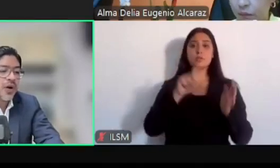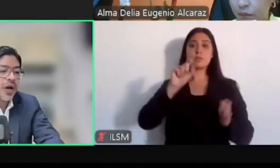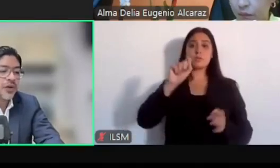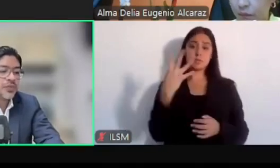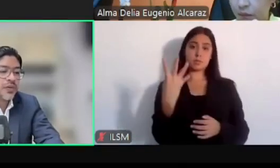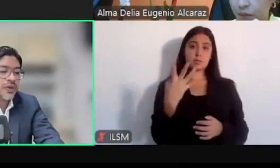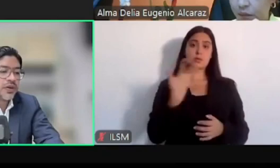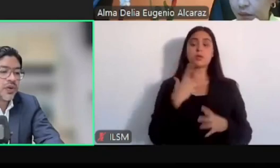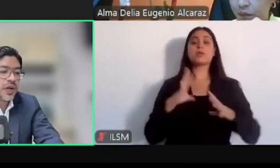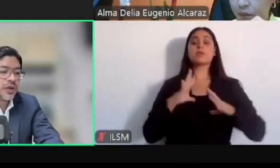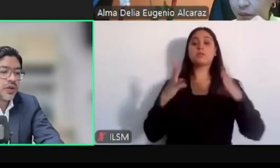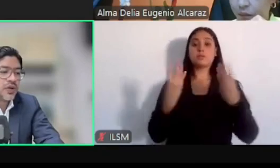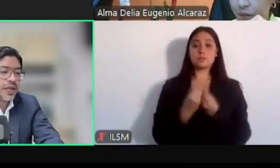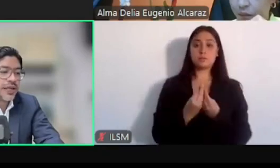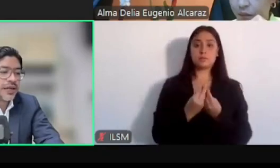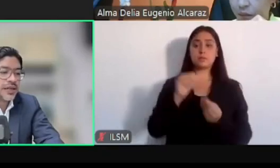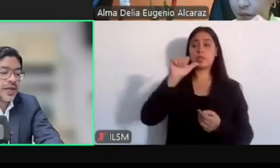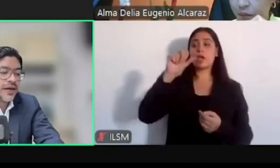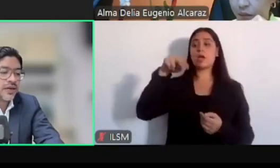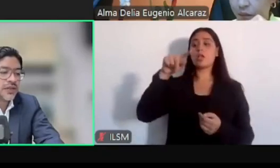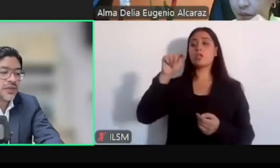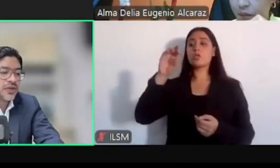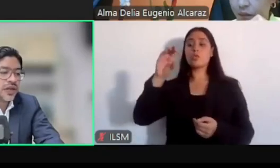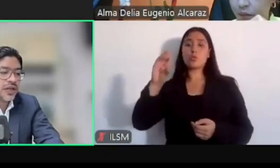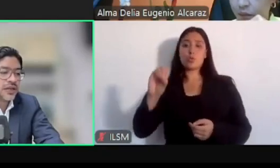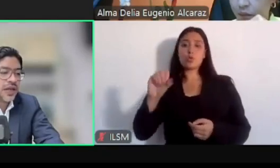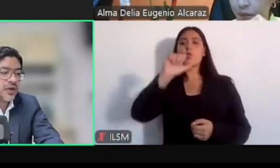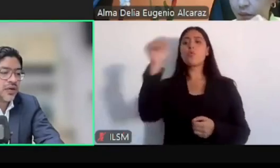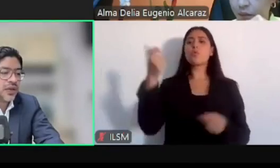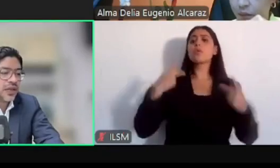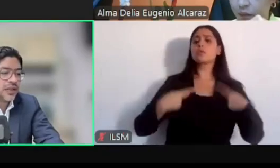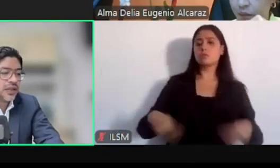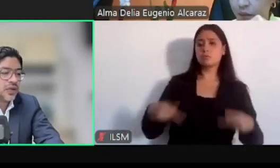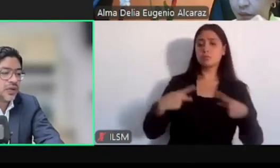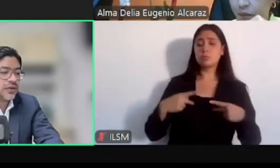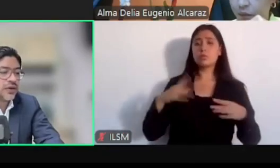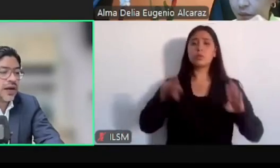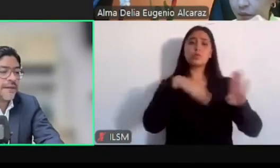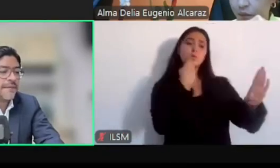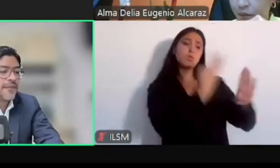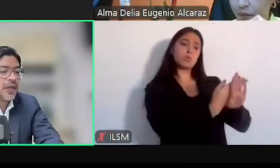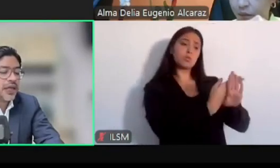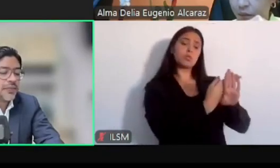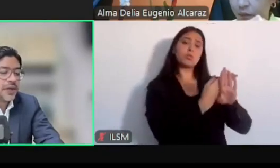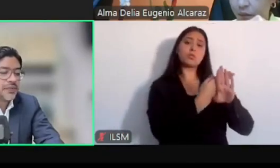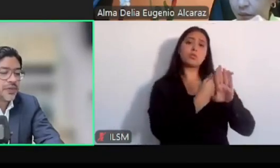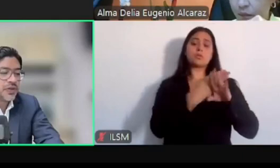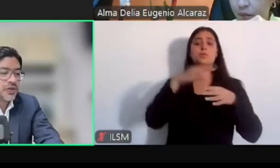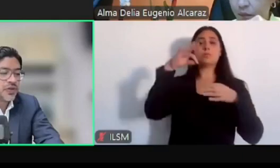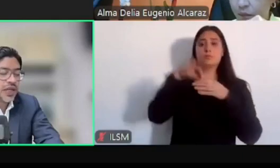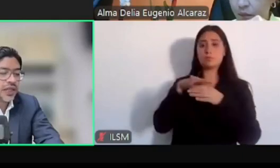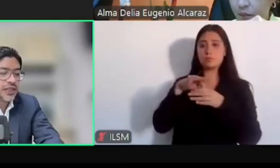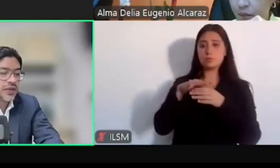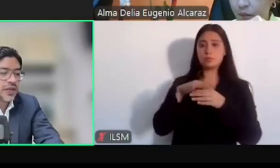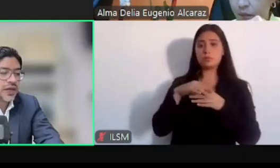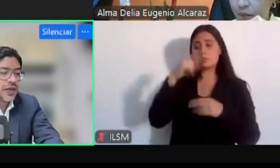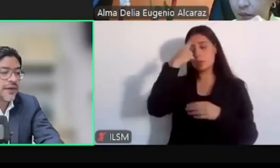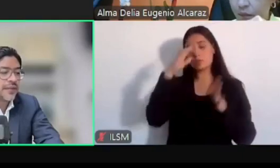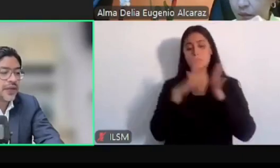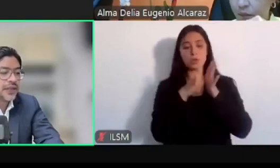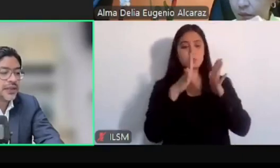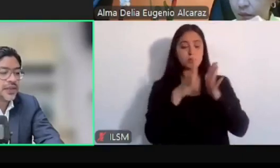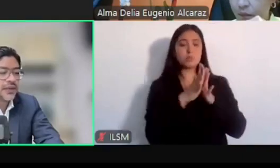acumulados promovidos por Antonio Reyes García y otras personas en contra del instituto electoral y de participación ciudadana del Estado de